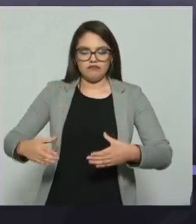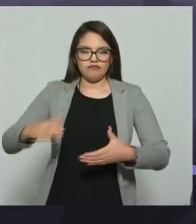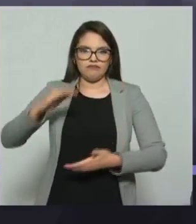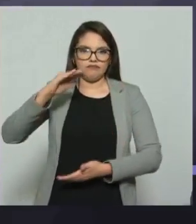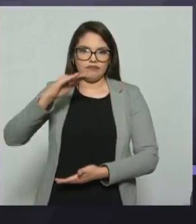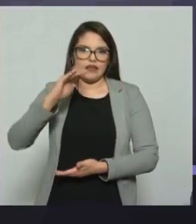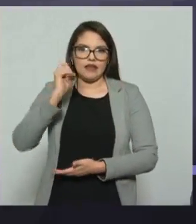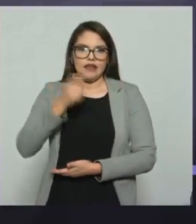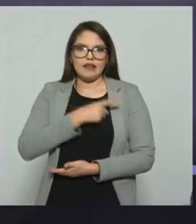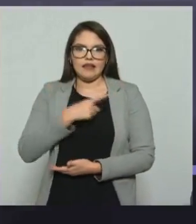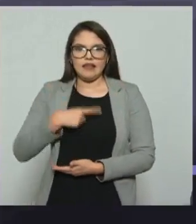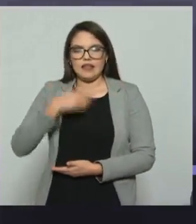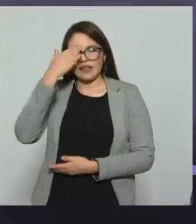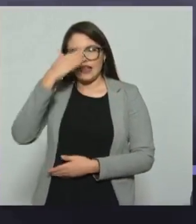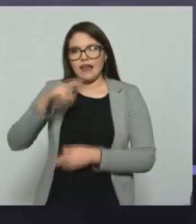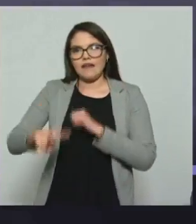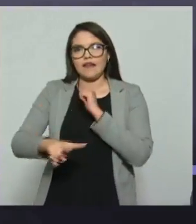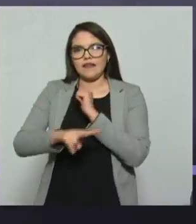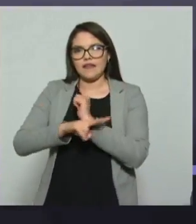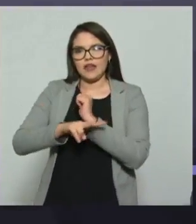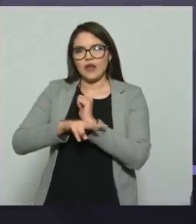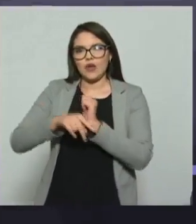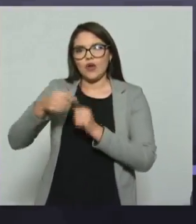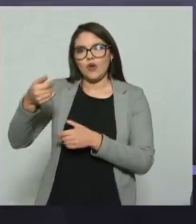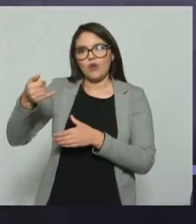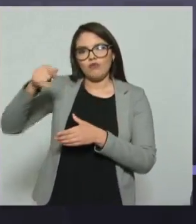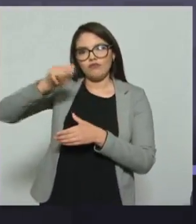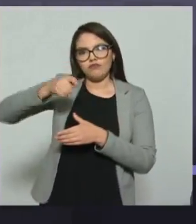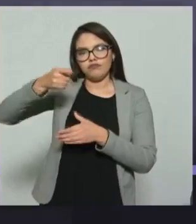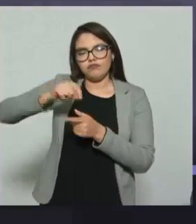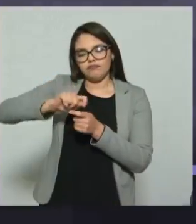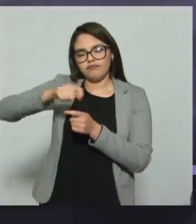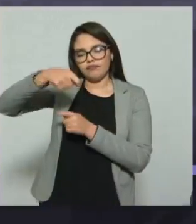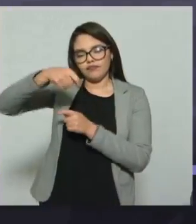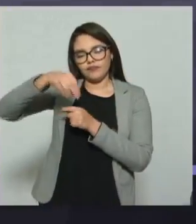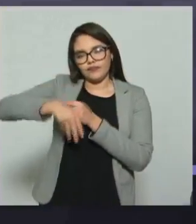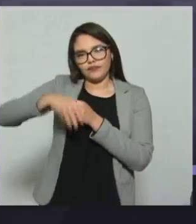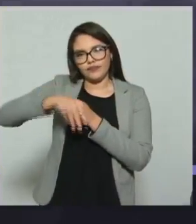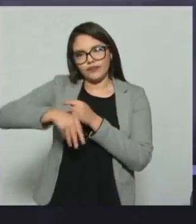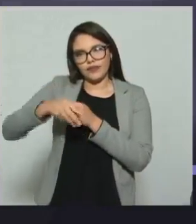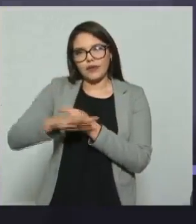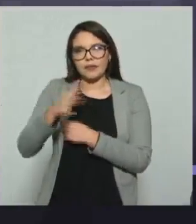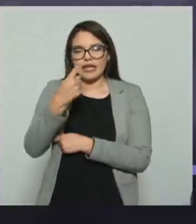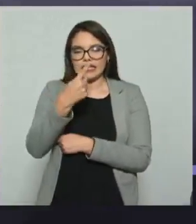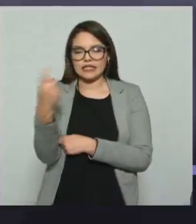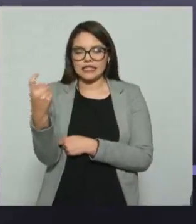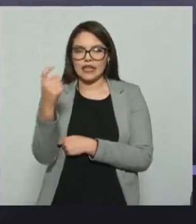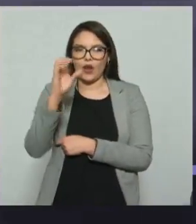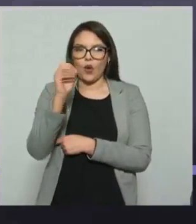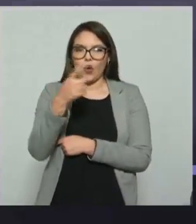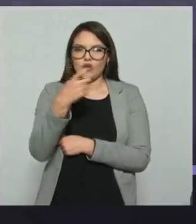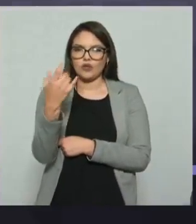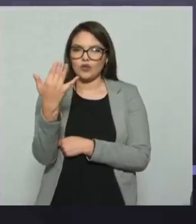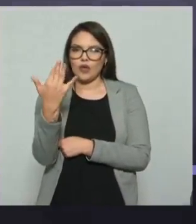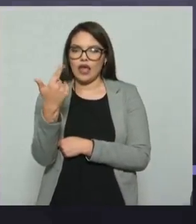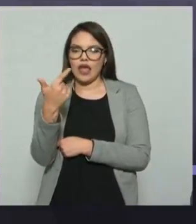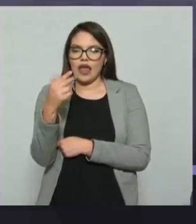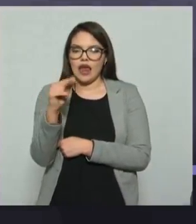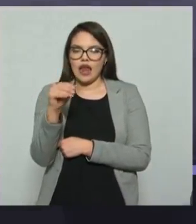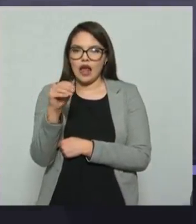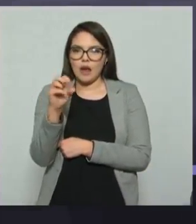como le dicen, de vidrio, para echarle lo que va a ser de 100 a 150 gramos